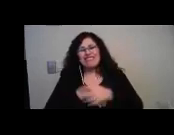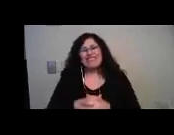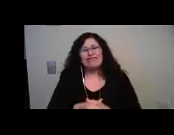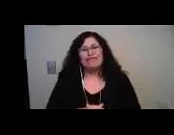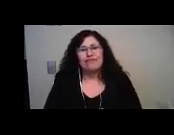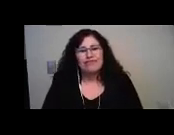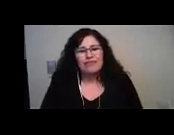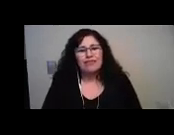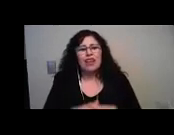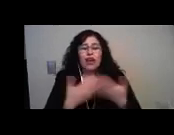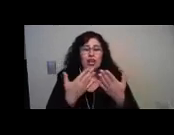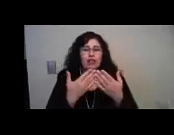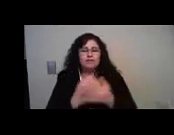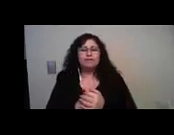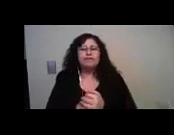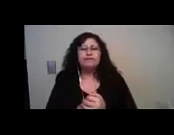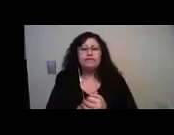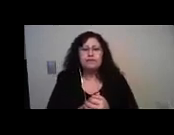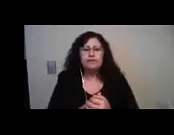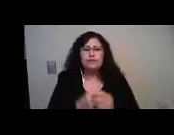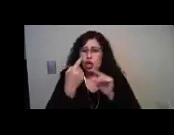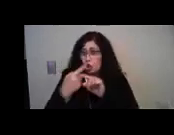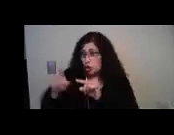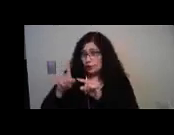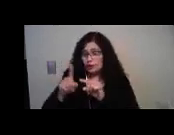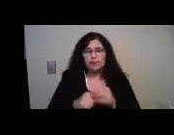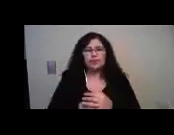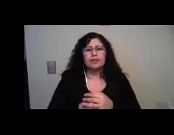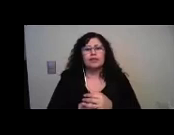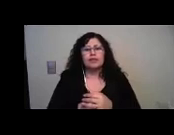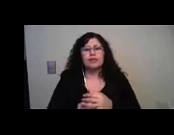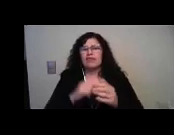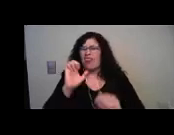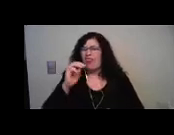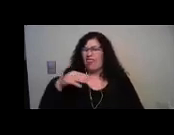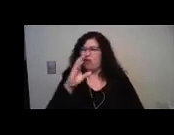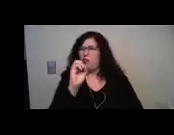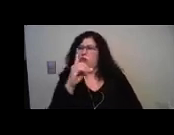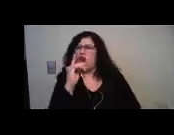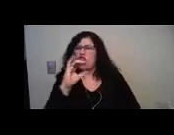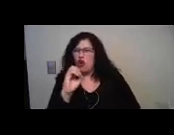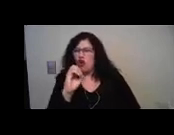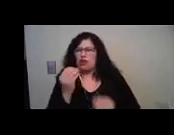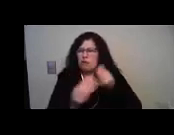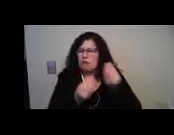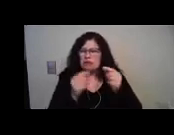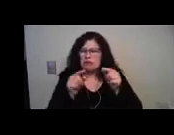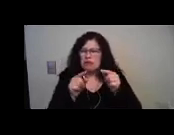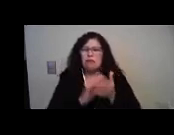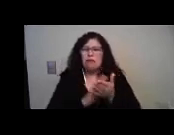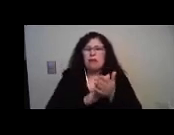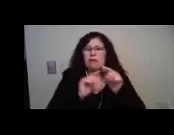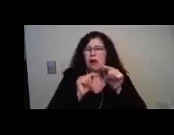pasemos a esto. Por contraparte, están los accidentes cerebrovasculares de tipo embólicos, que lo que se produce son